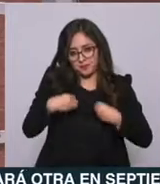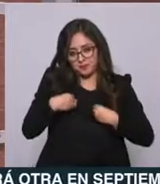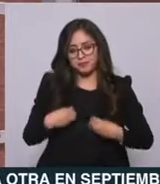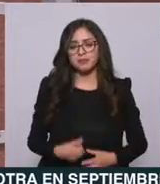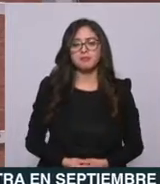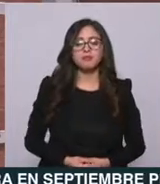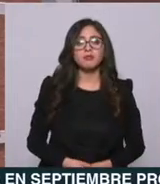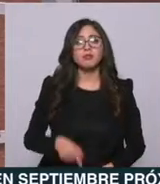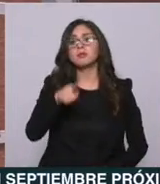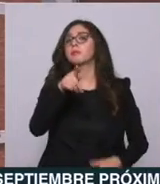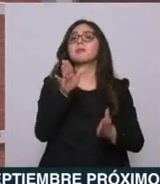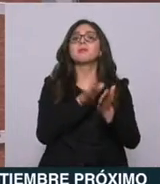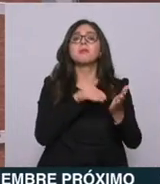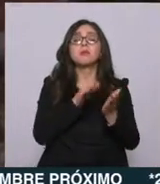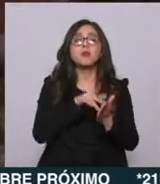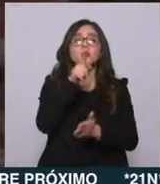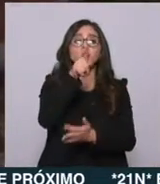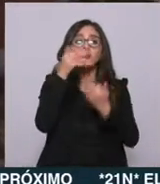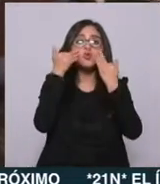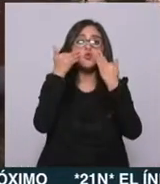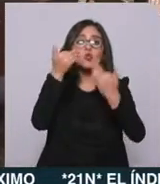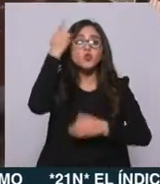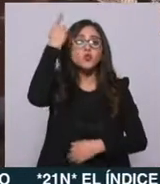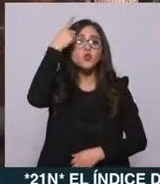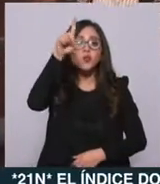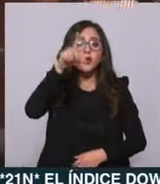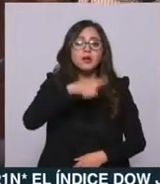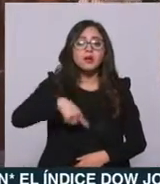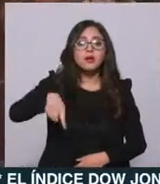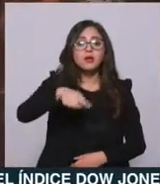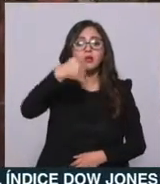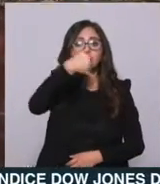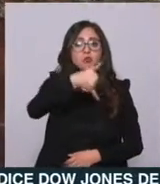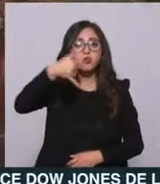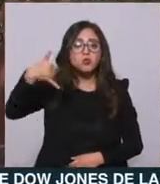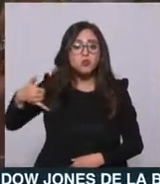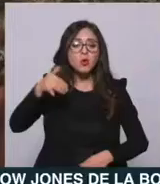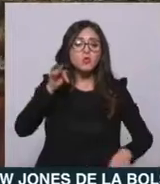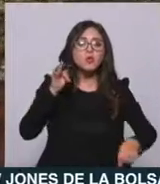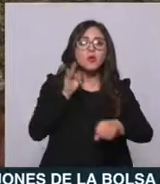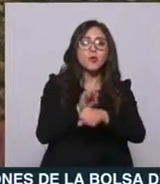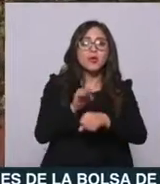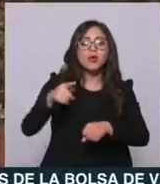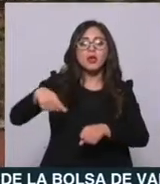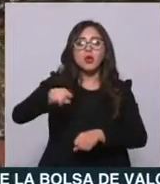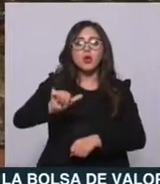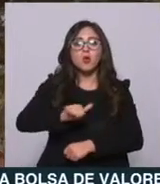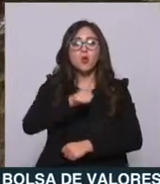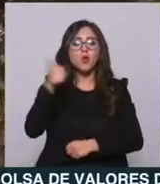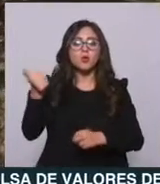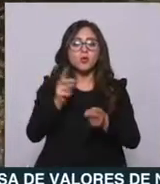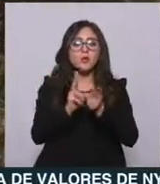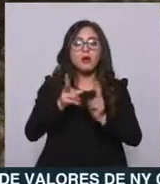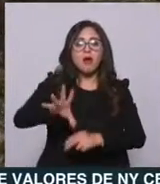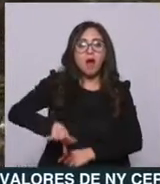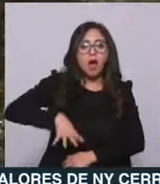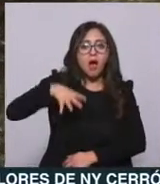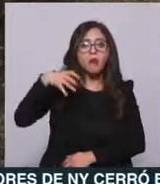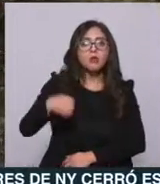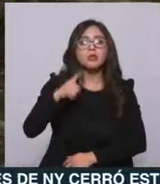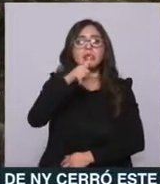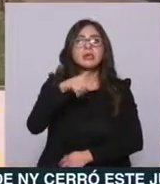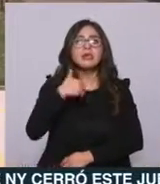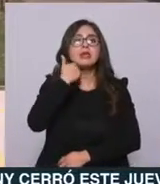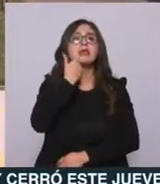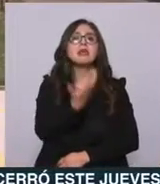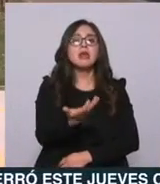los documentos que acrediten la propiedad de una vivienda en régimen condominal protege a los habitantes de abusos de vecinos cuando intentan apropiarse de áreas